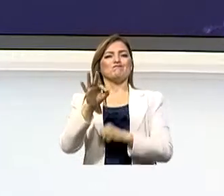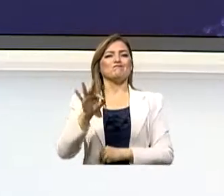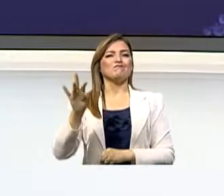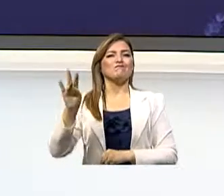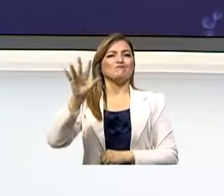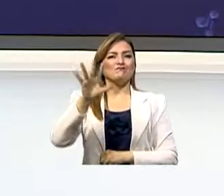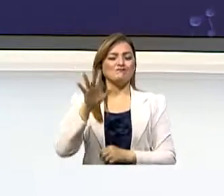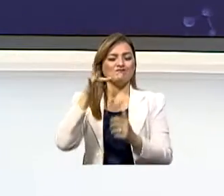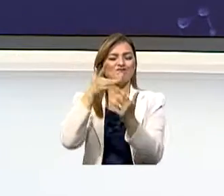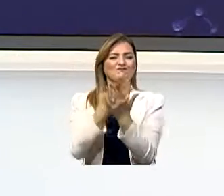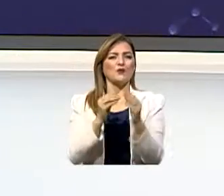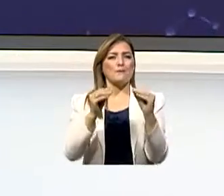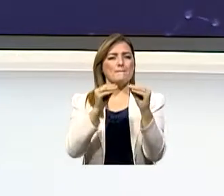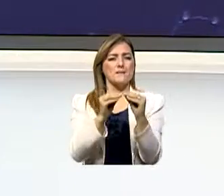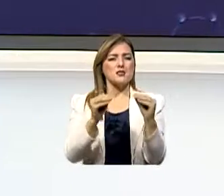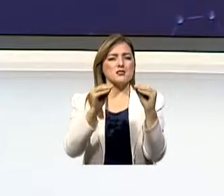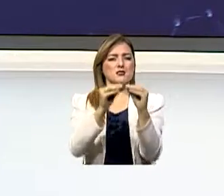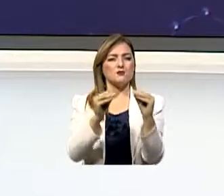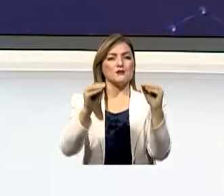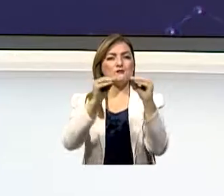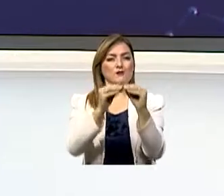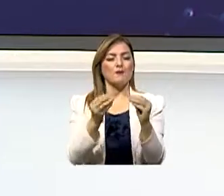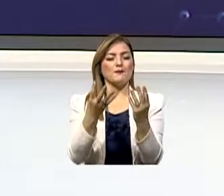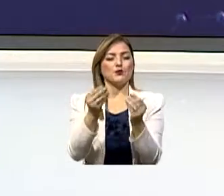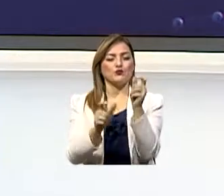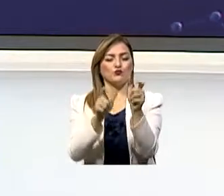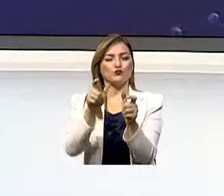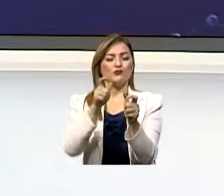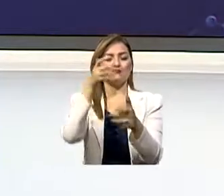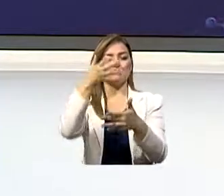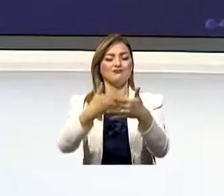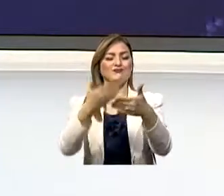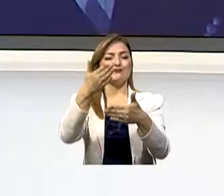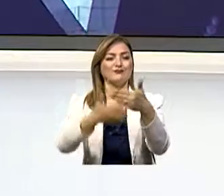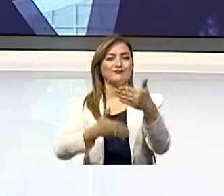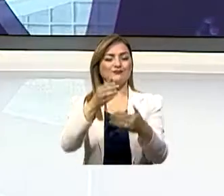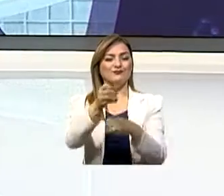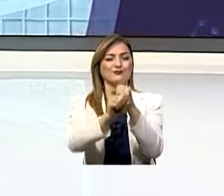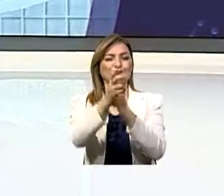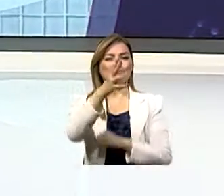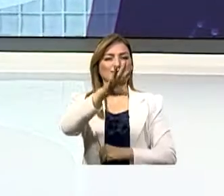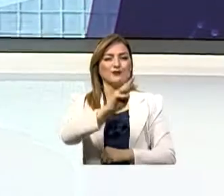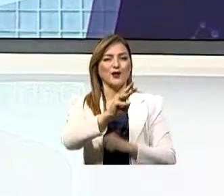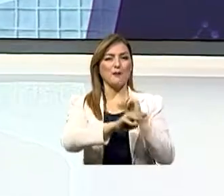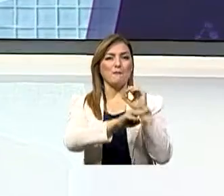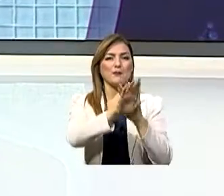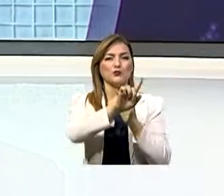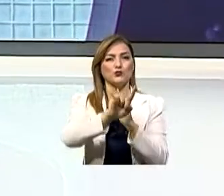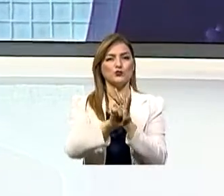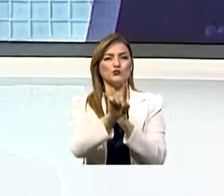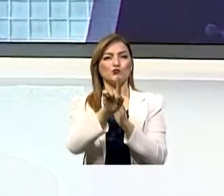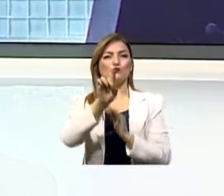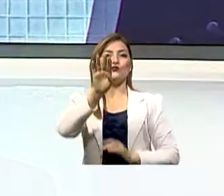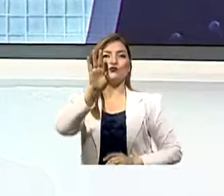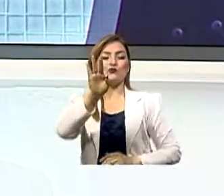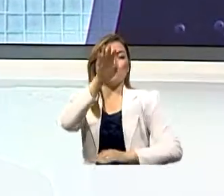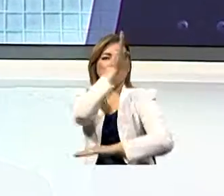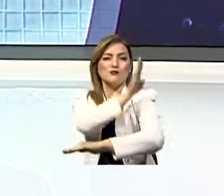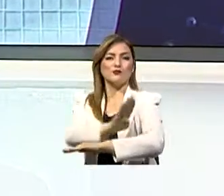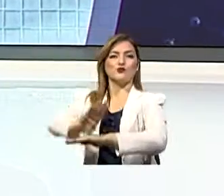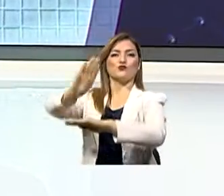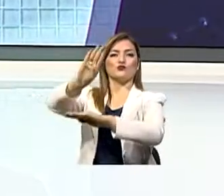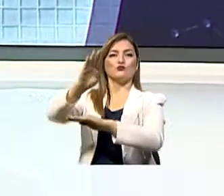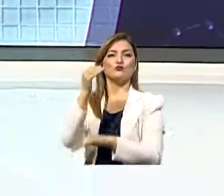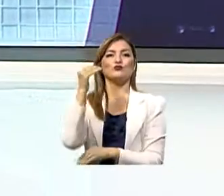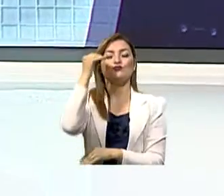hasta el 2016 es decir en el 2016 más de 1.9 billones de adultos mayores